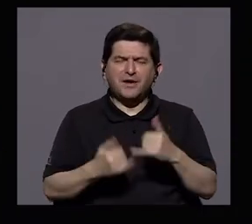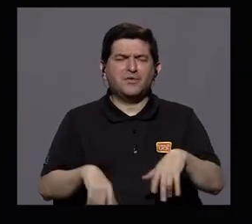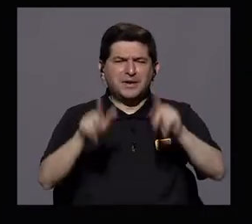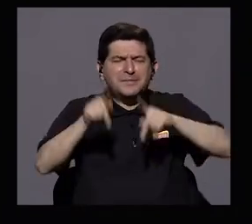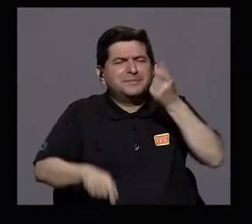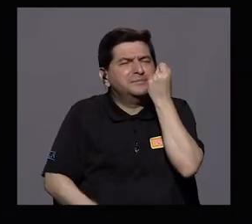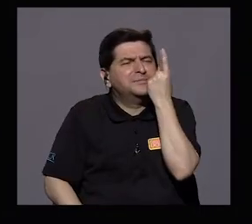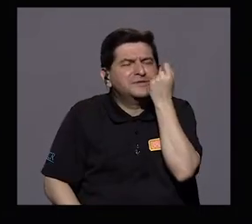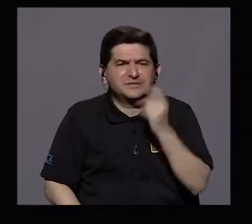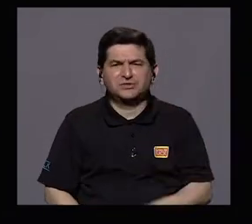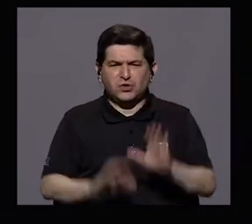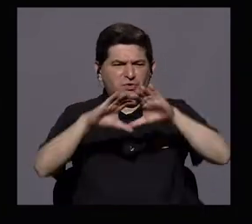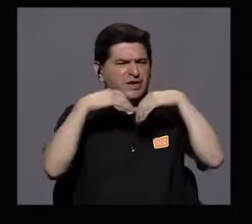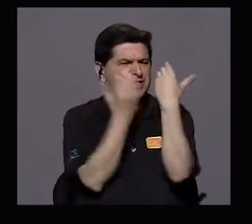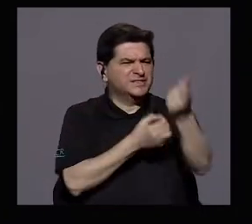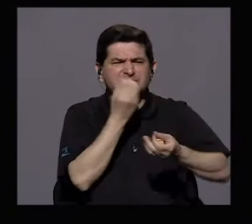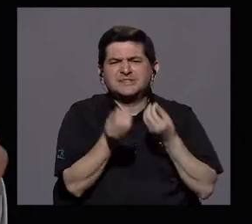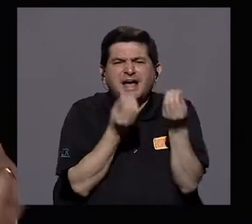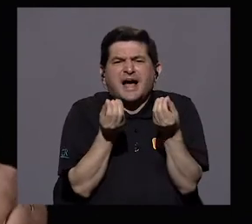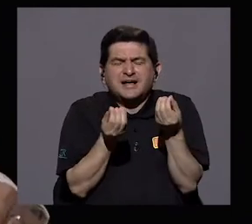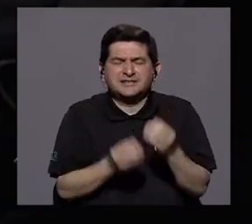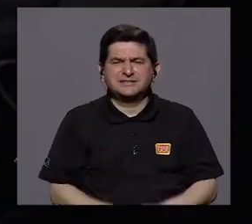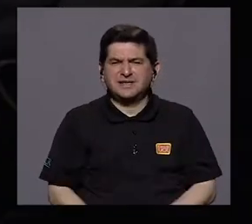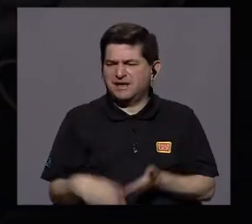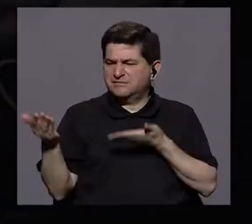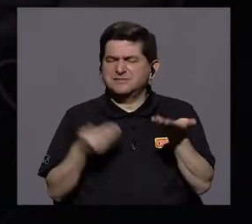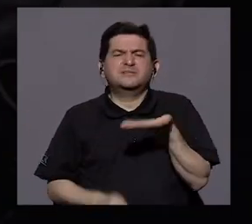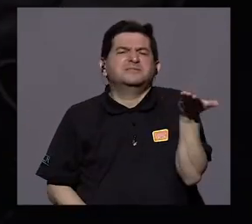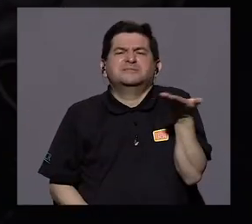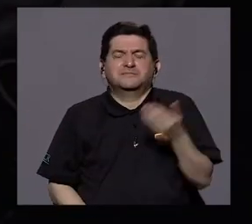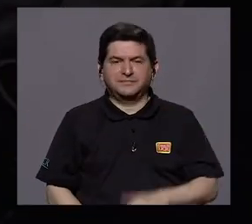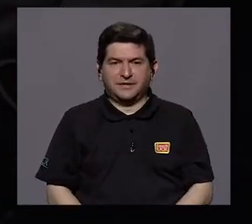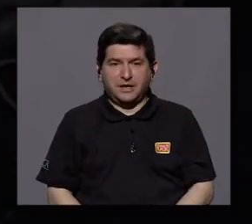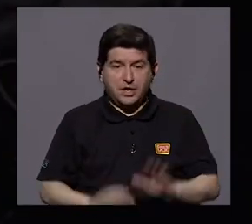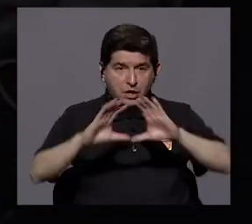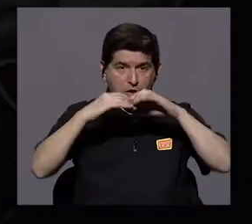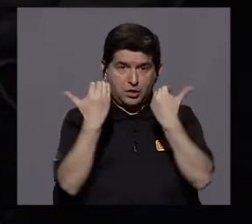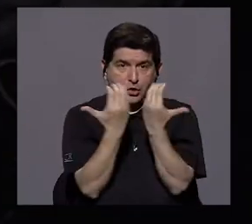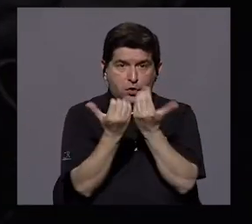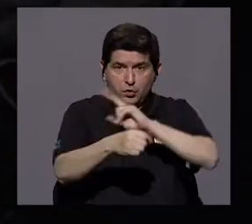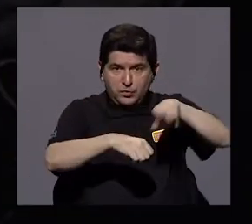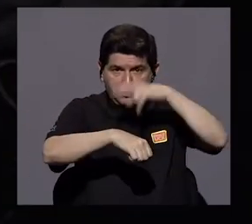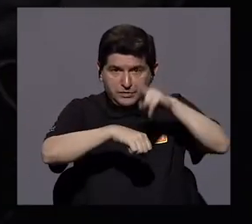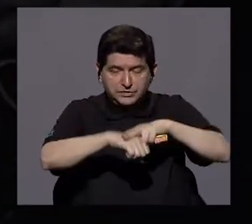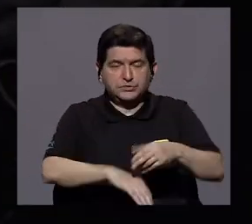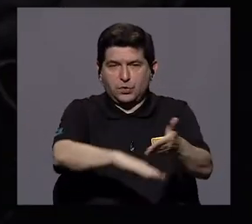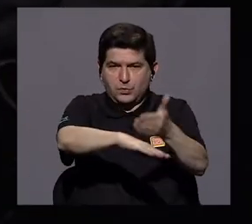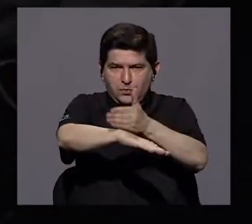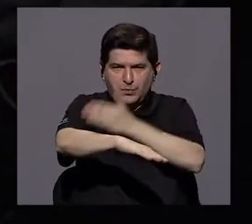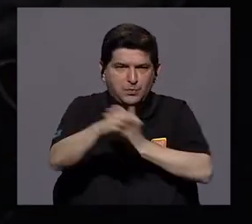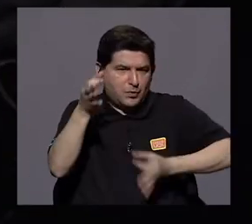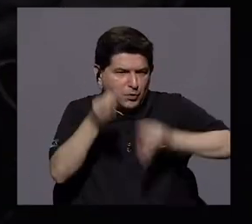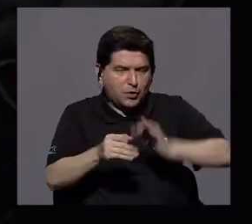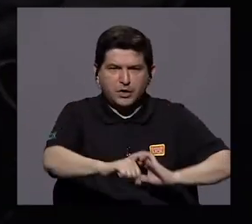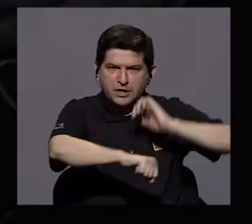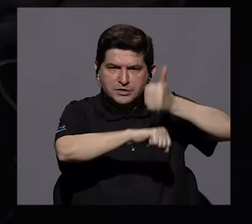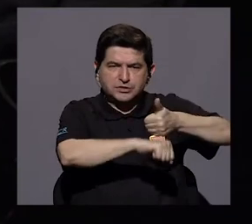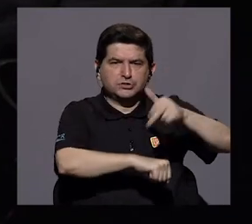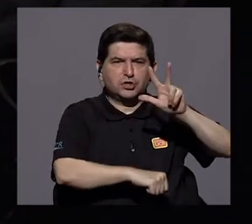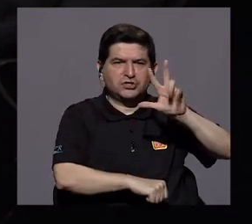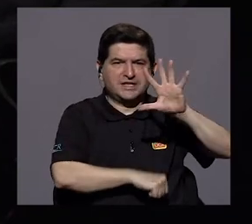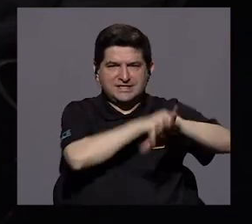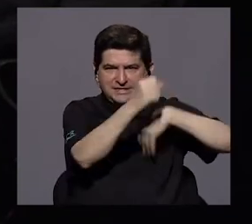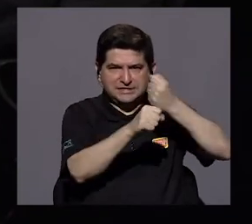poquito para que la gente comprenda qué hace la Comisión y para qué sirve. Sí. La Comisión Nacional para el Mejoramiento de la Justicia fue creada